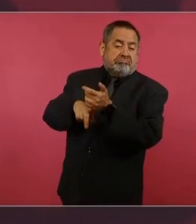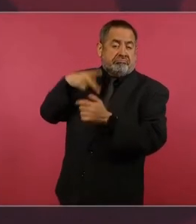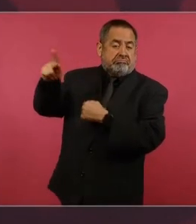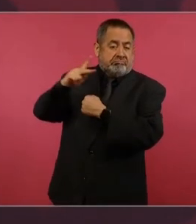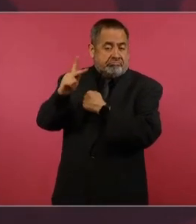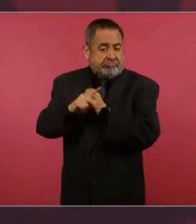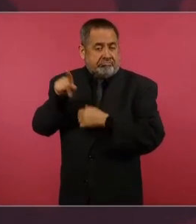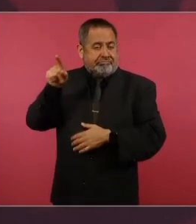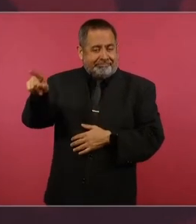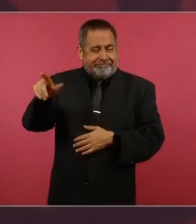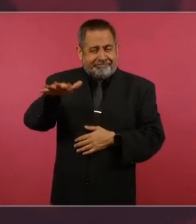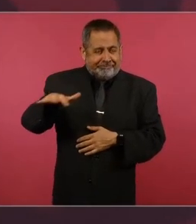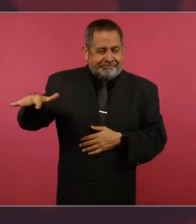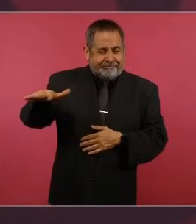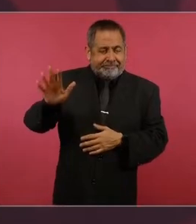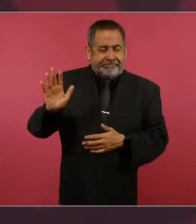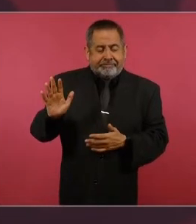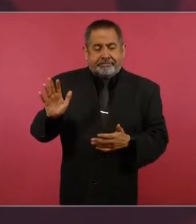a